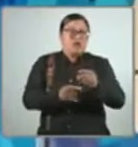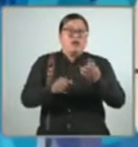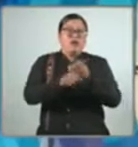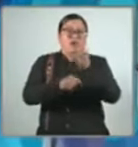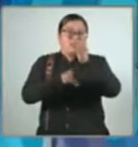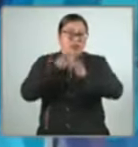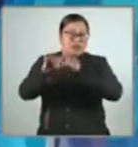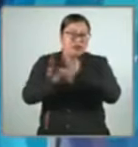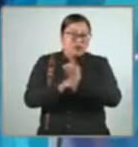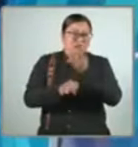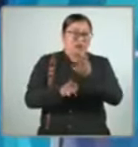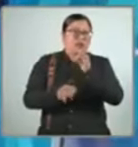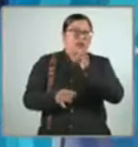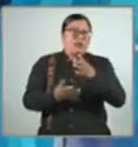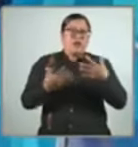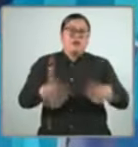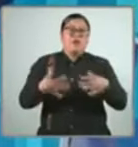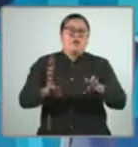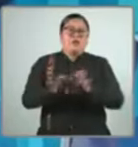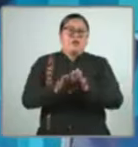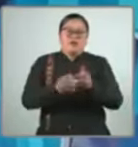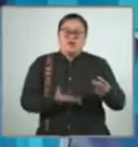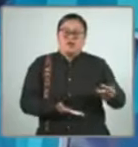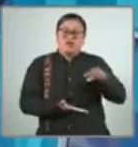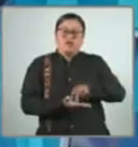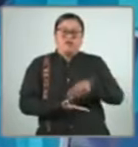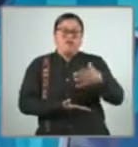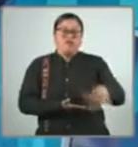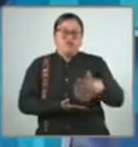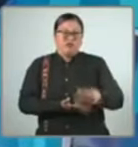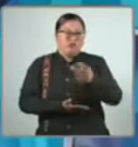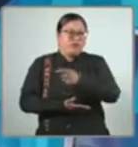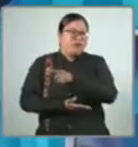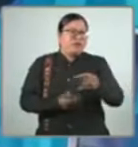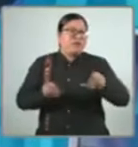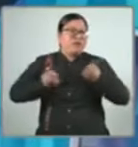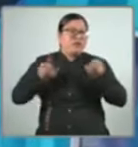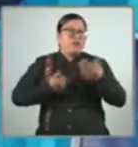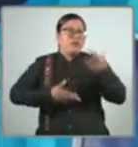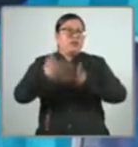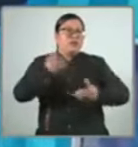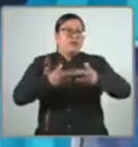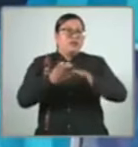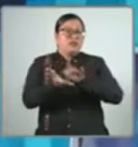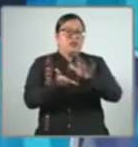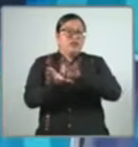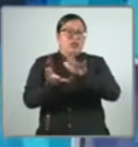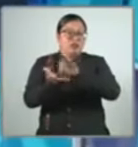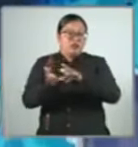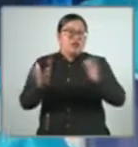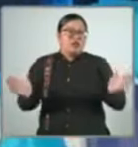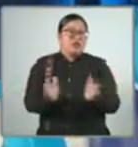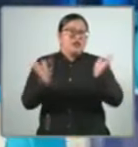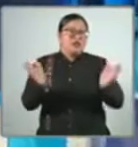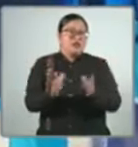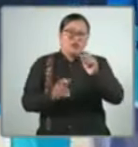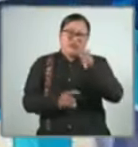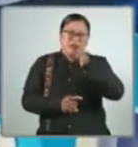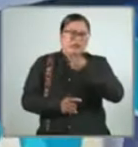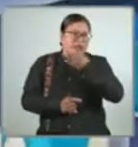internacional, y que nos han galardonado subiendo al podium del honor, estos jóvenes regresan con todo el apoyo, el impulso y la motivación, porque siempre lo hemos